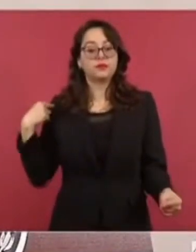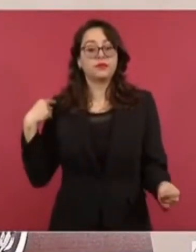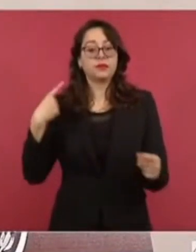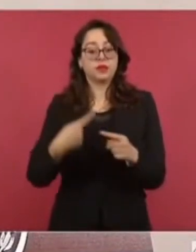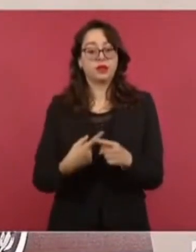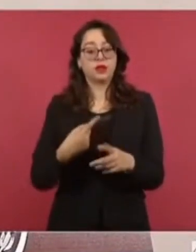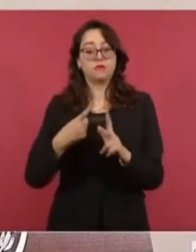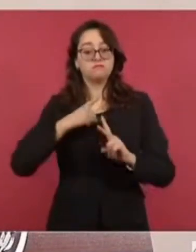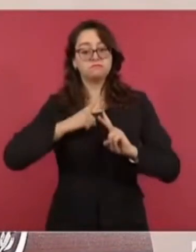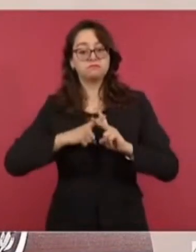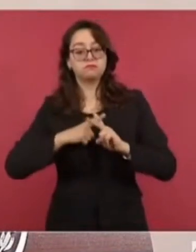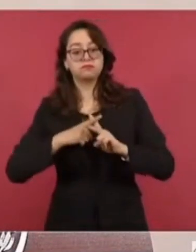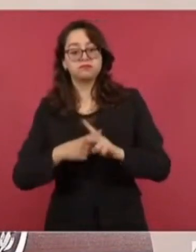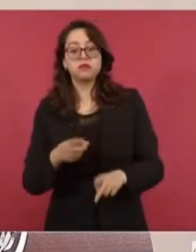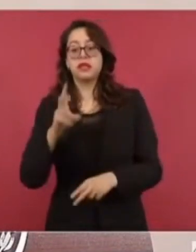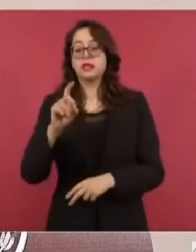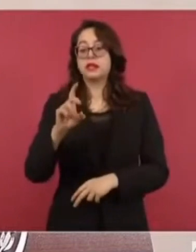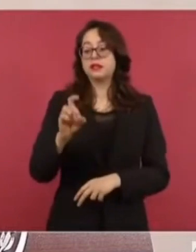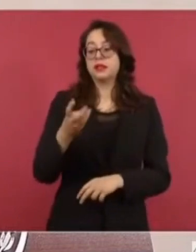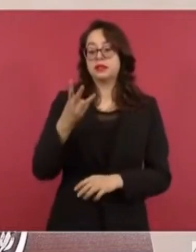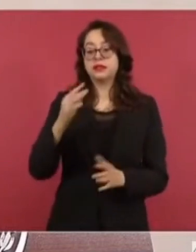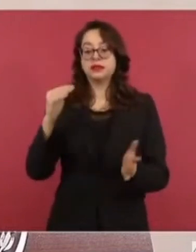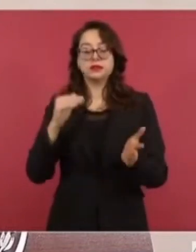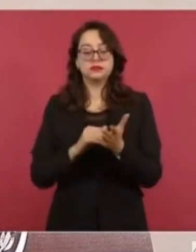numéricamente, hemos realizado